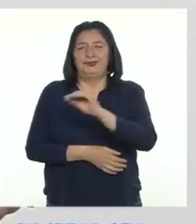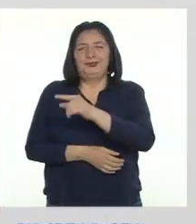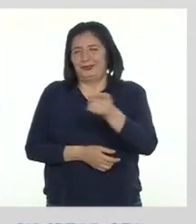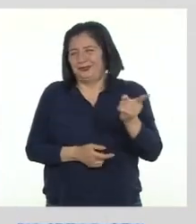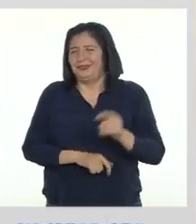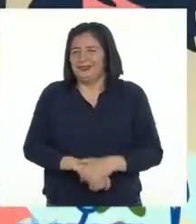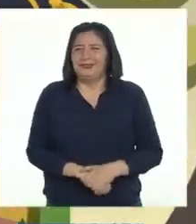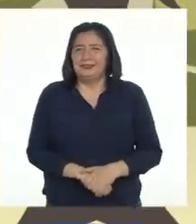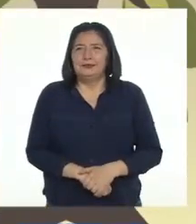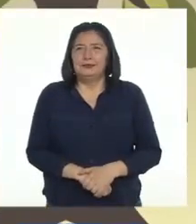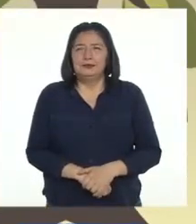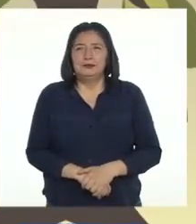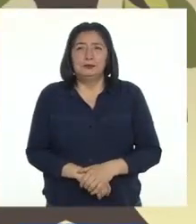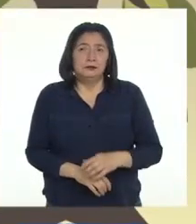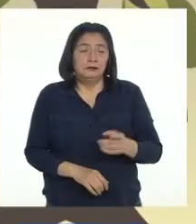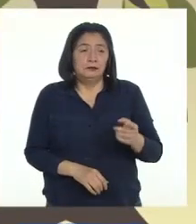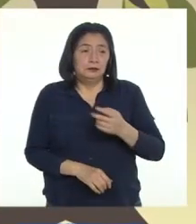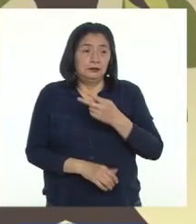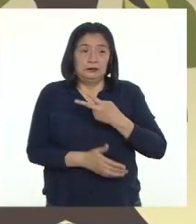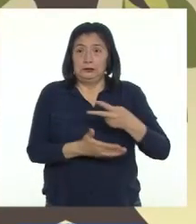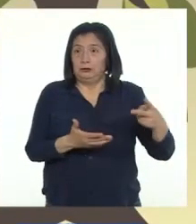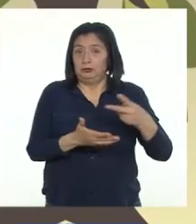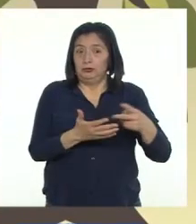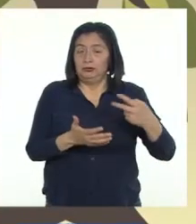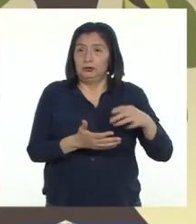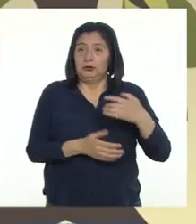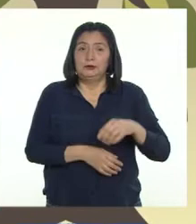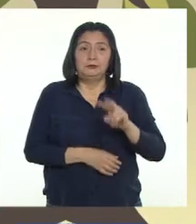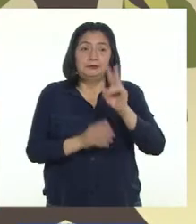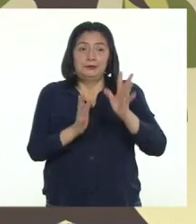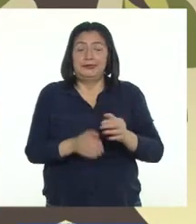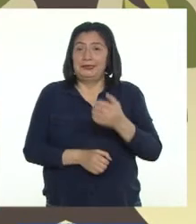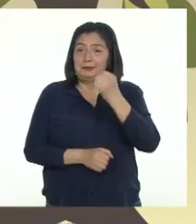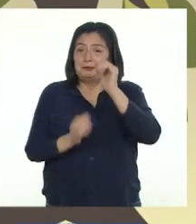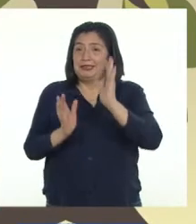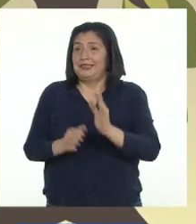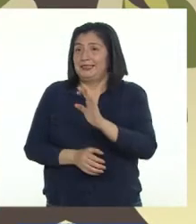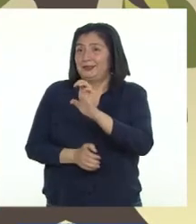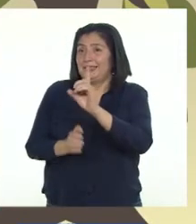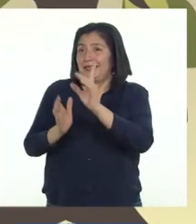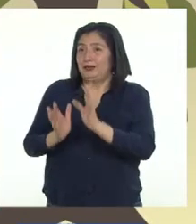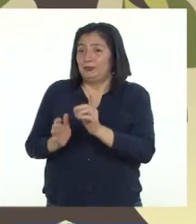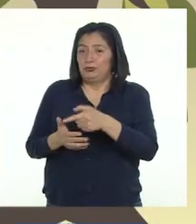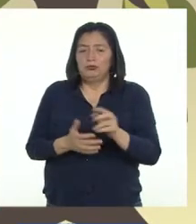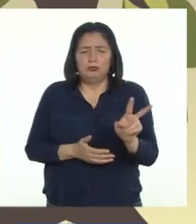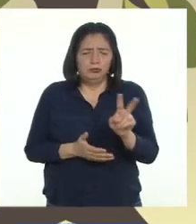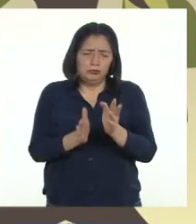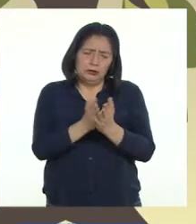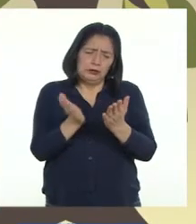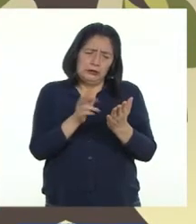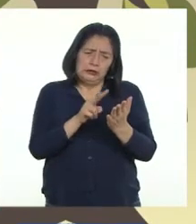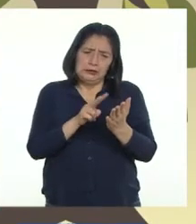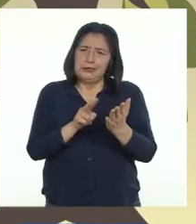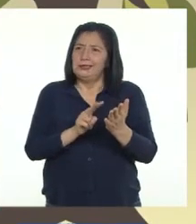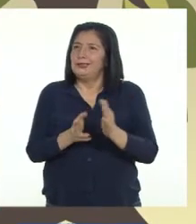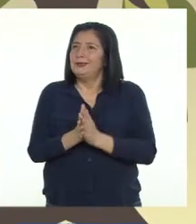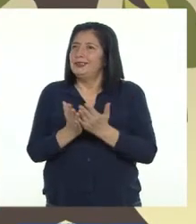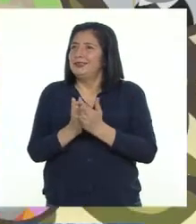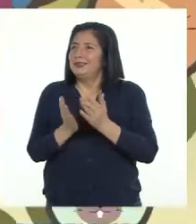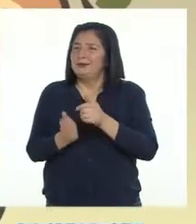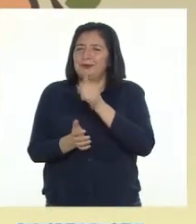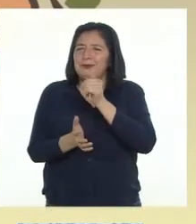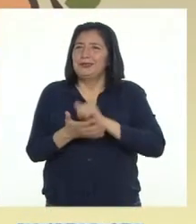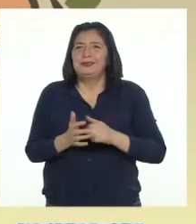y todos. Durante estas semanas, Vera, Viajerito y Edmundo estuvieron leyendo el libro secreto de las